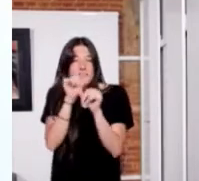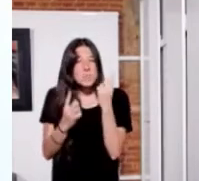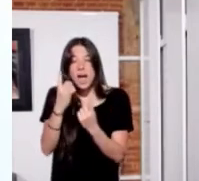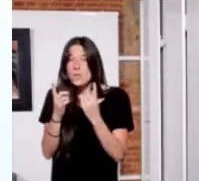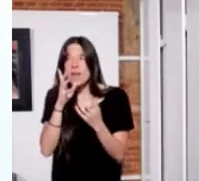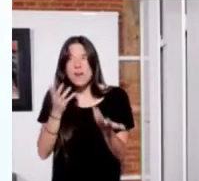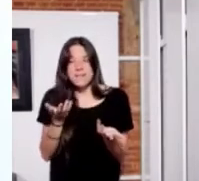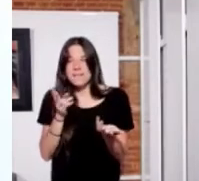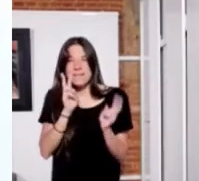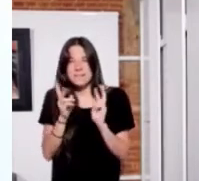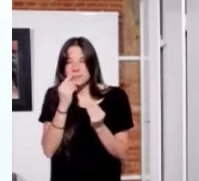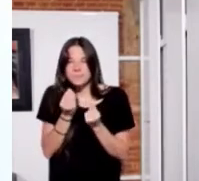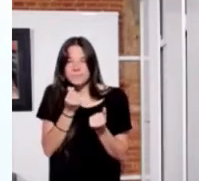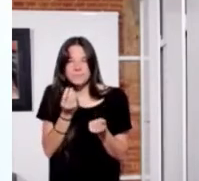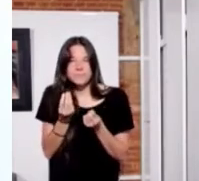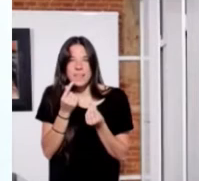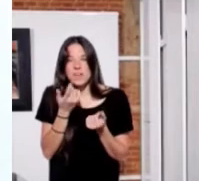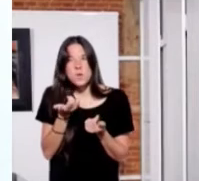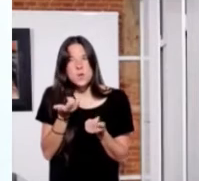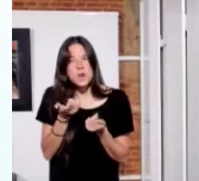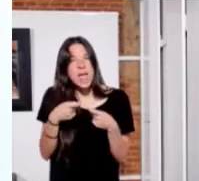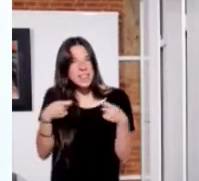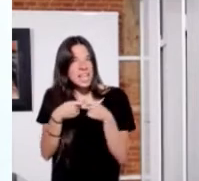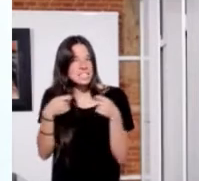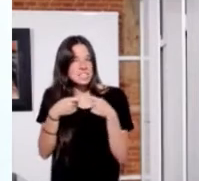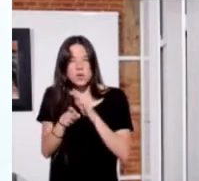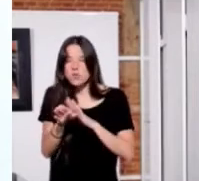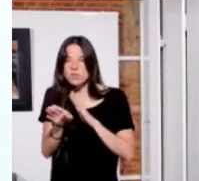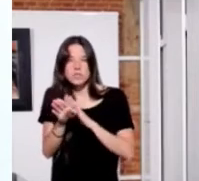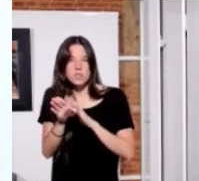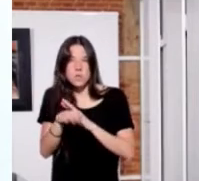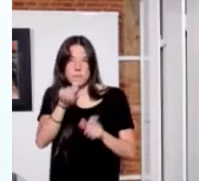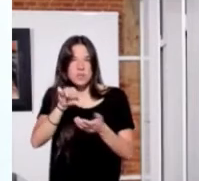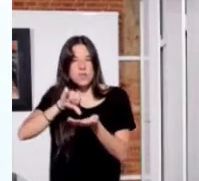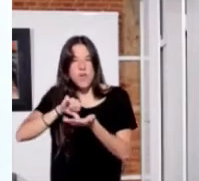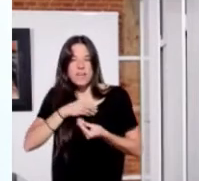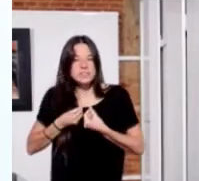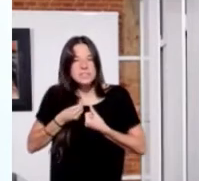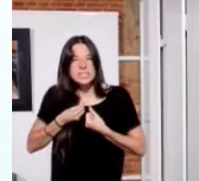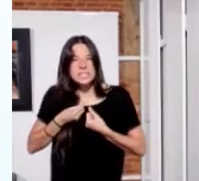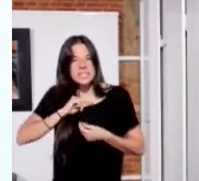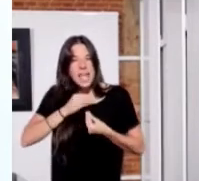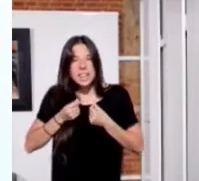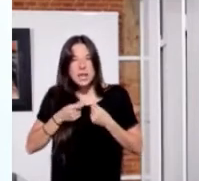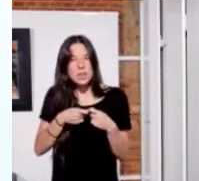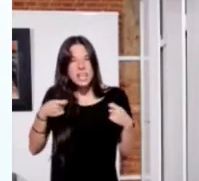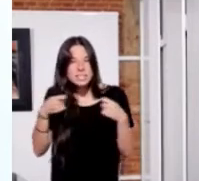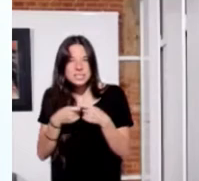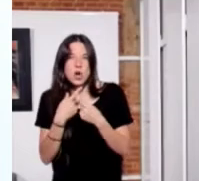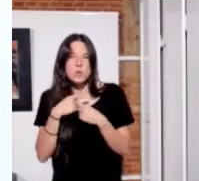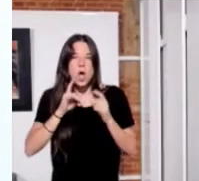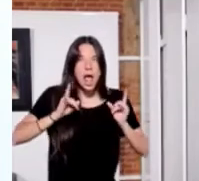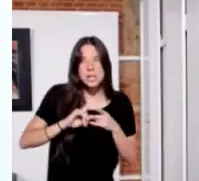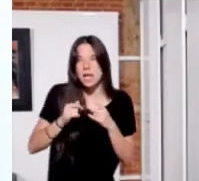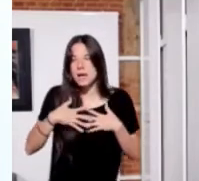habiendo un tema, un pulso, ¿no?, de tensión permanente en la ciudadanía y se enfrenta a constantes alertas y alarmas por parte